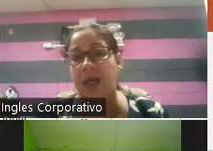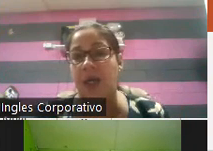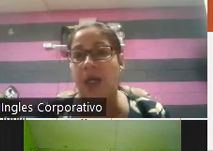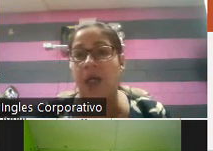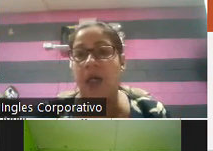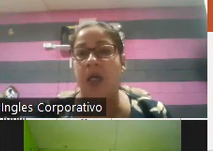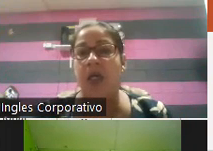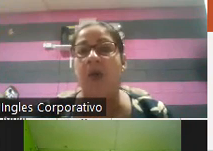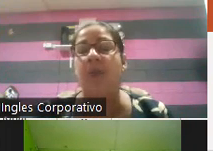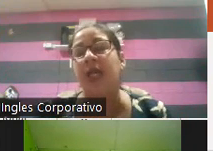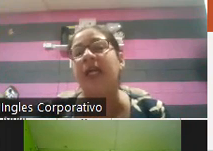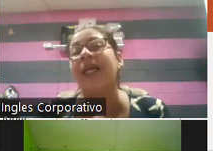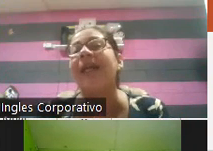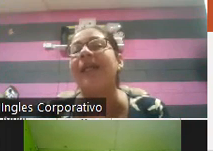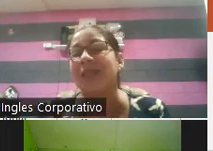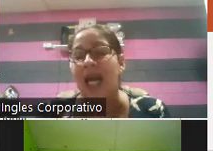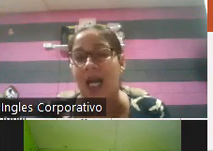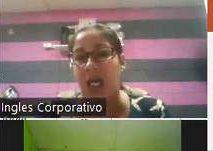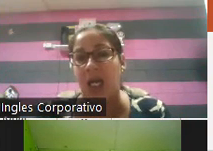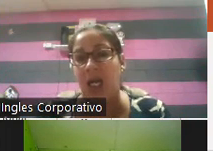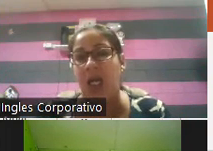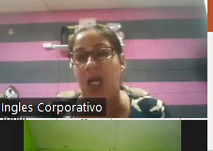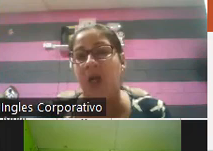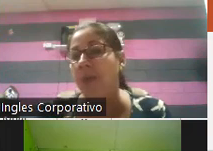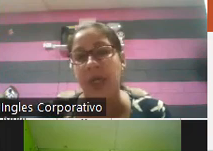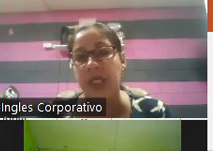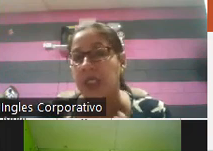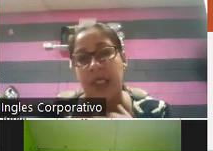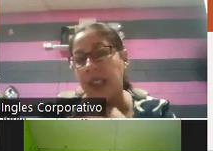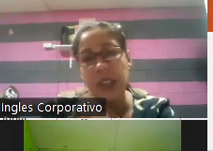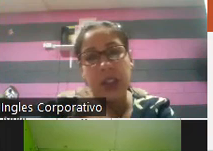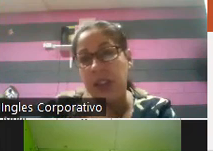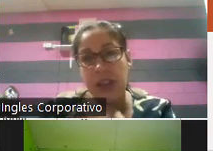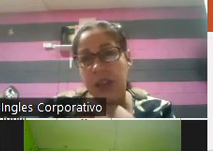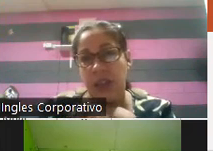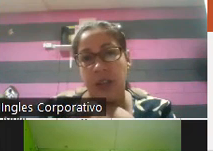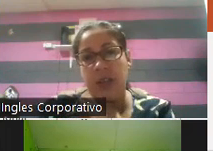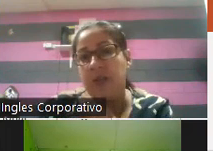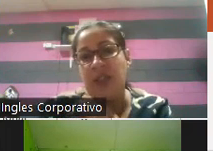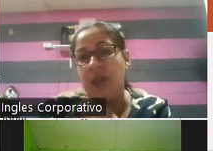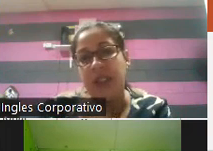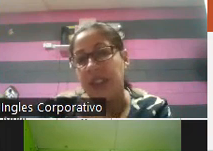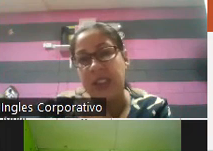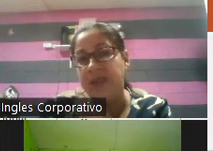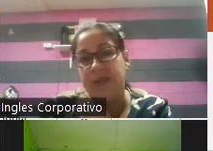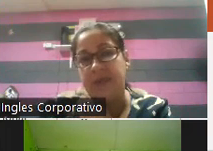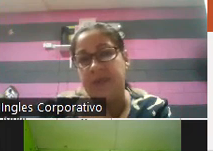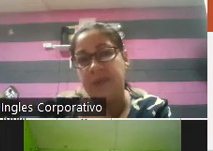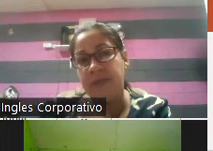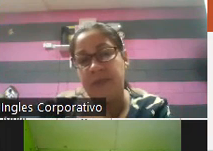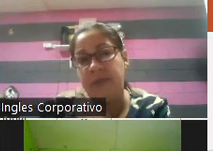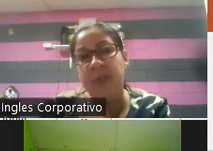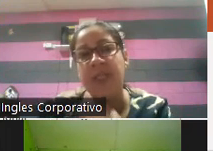carga o por creen que es lenta no es por el internet No es solo el